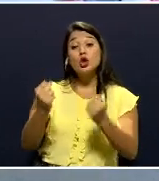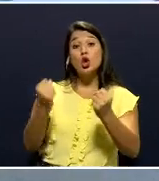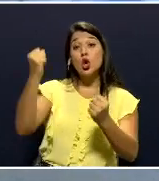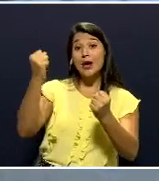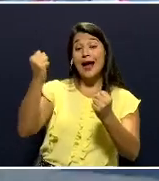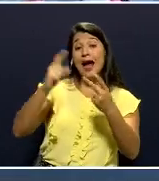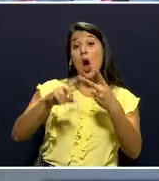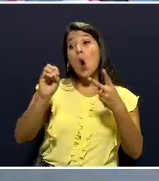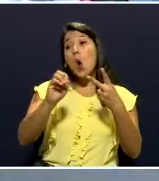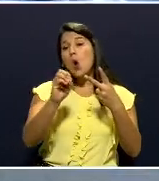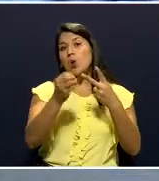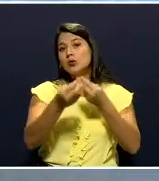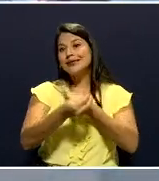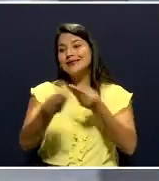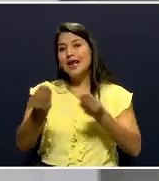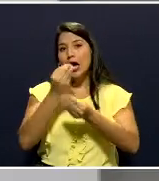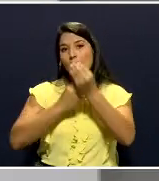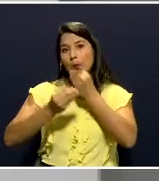de alimentos.